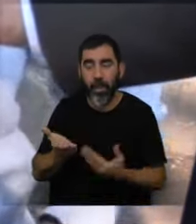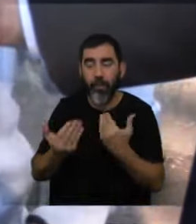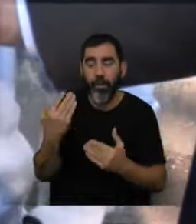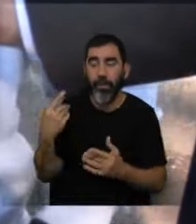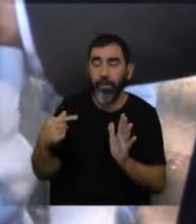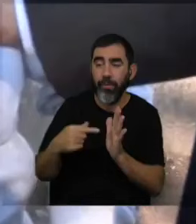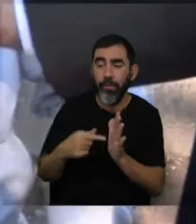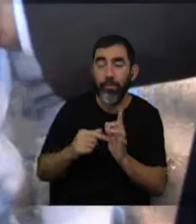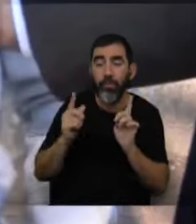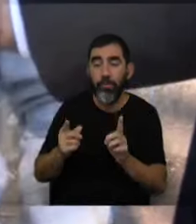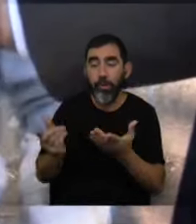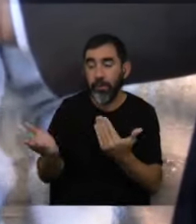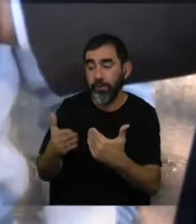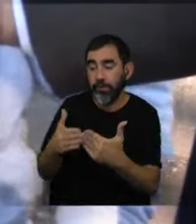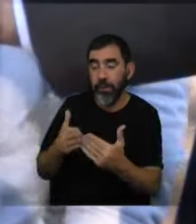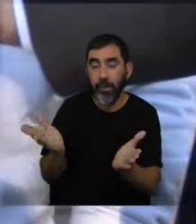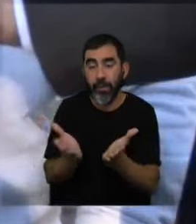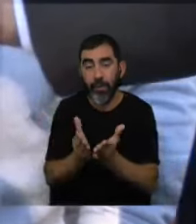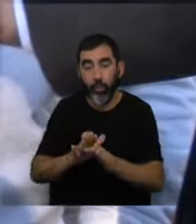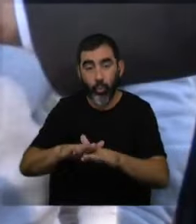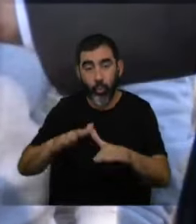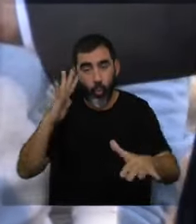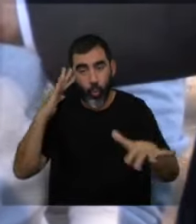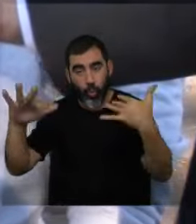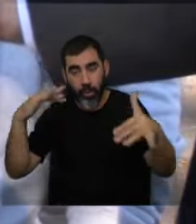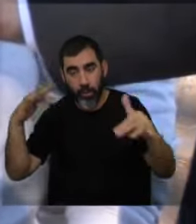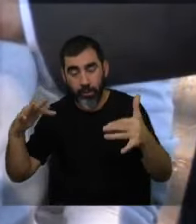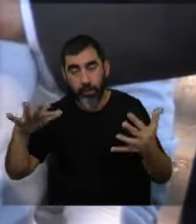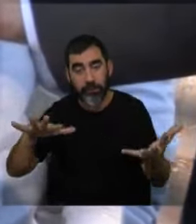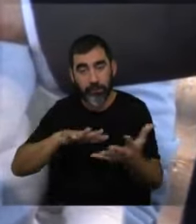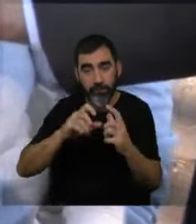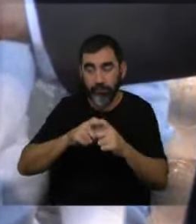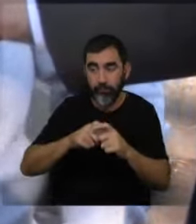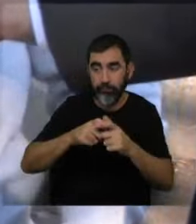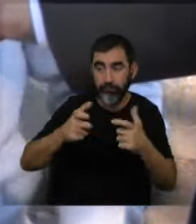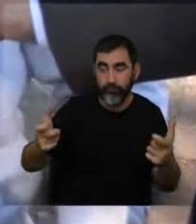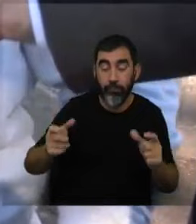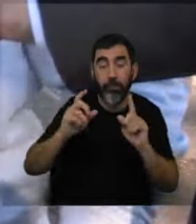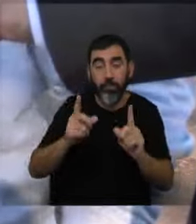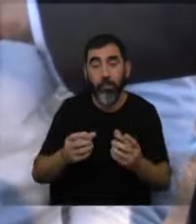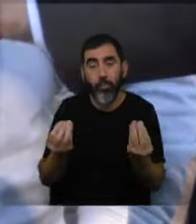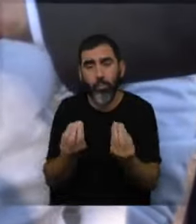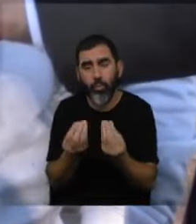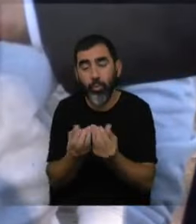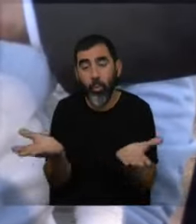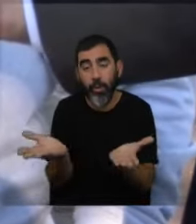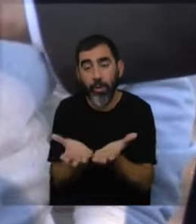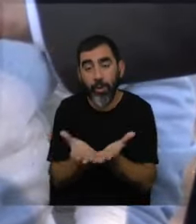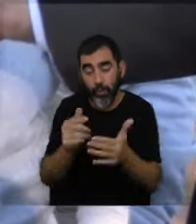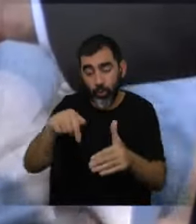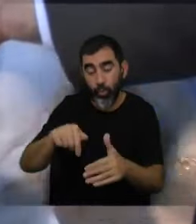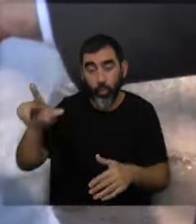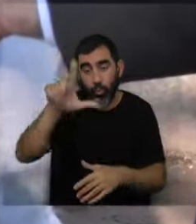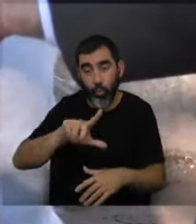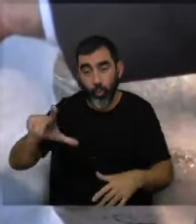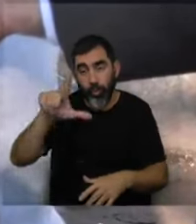directivos también acercándose a estudiantes menores de edad es una situación que se nos ha desbordado debido también a la cantidad de estudiantes que tenemos dentro del